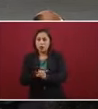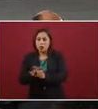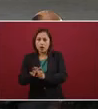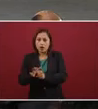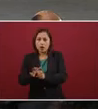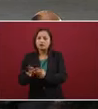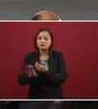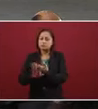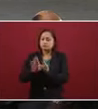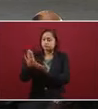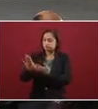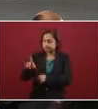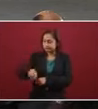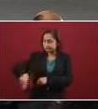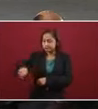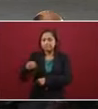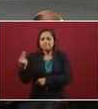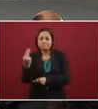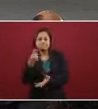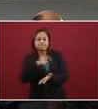para